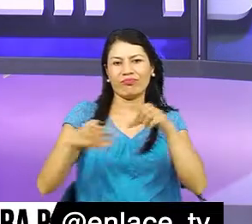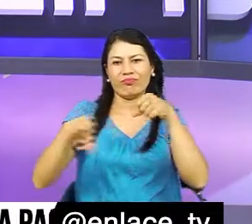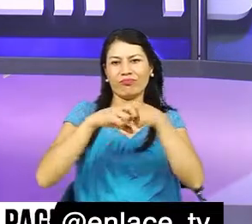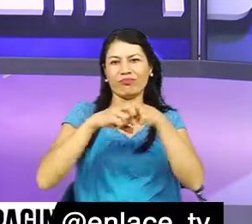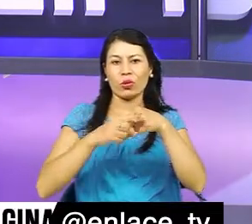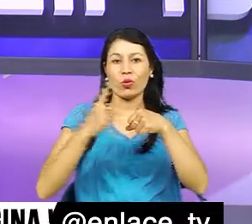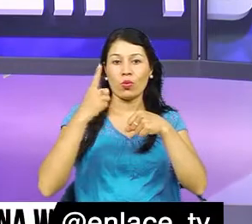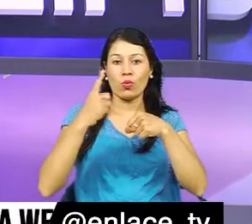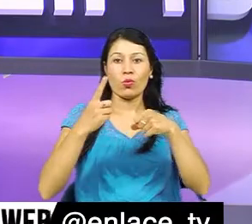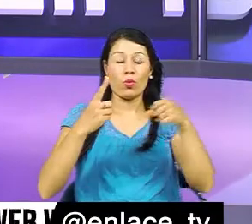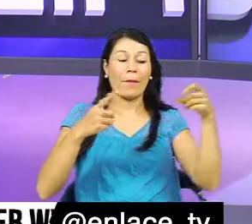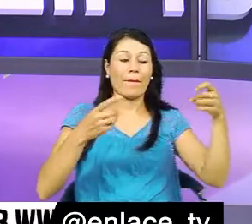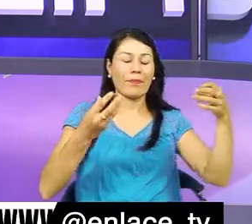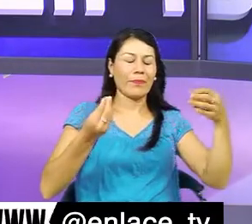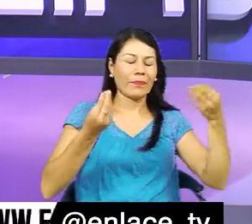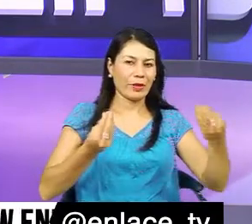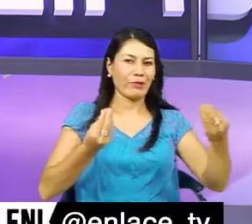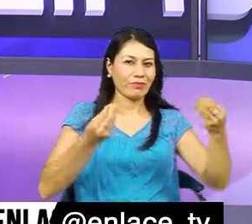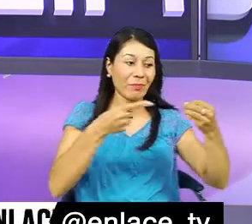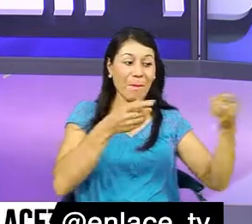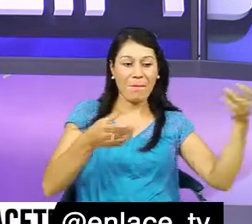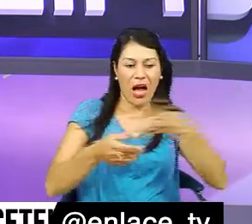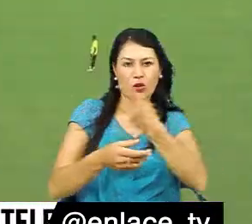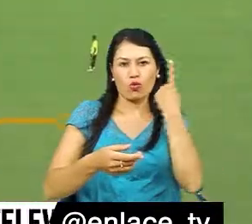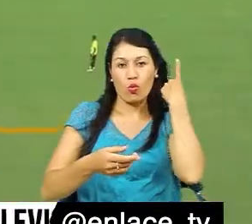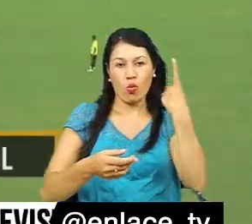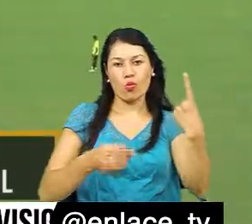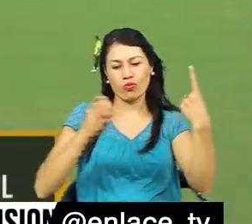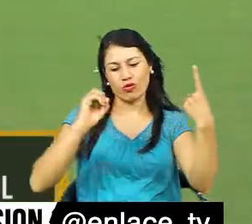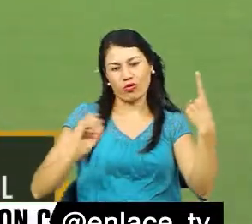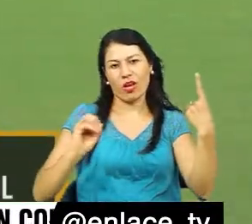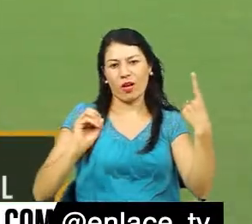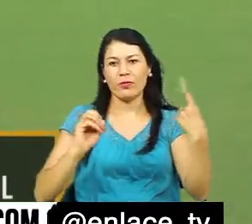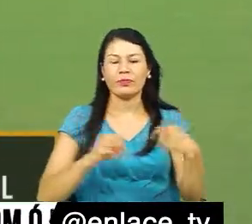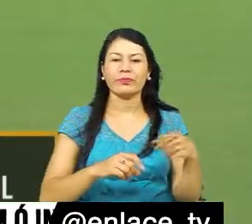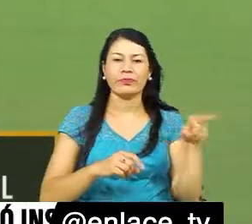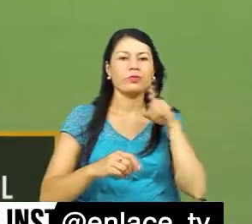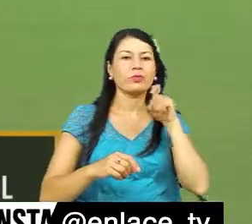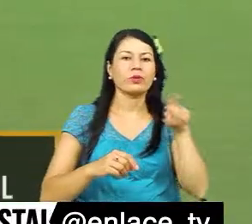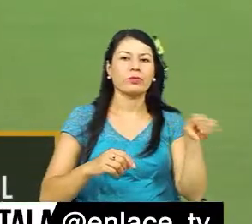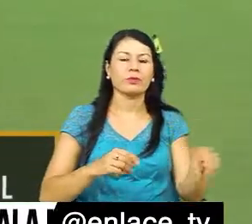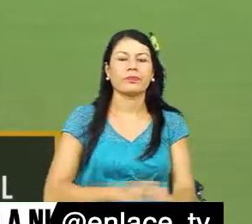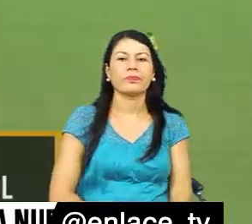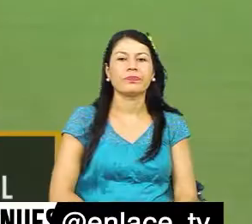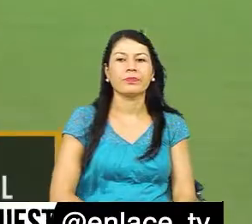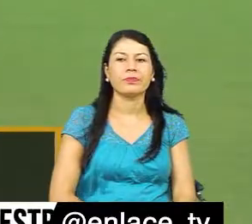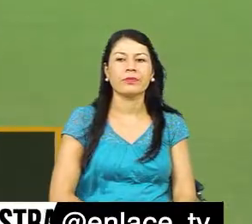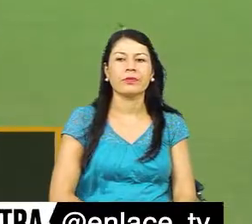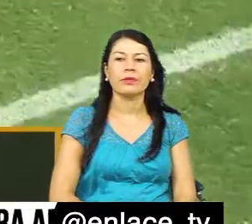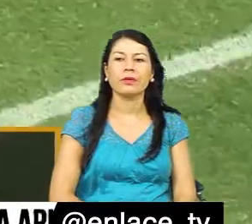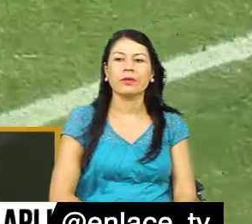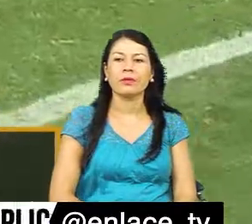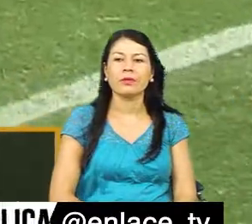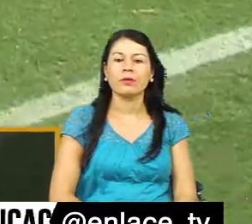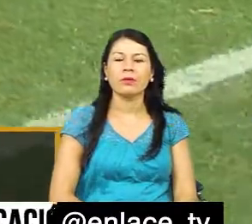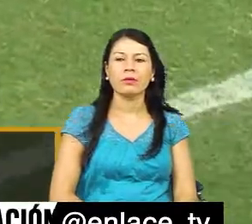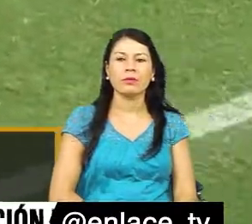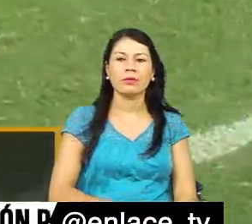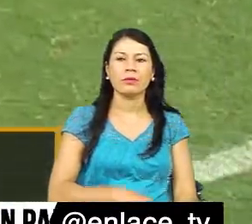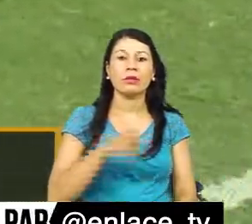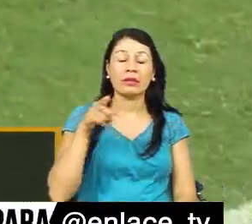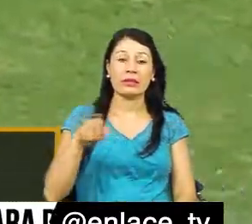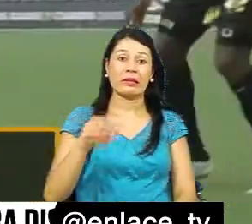los Leopardos en calidad de local. En el primer tiempo del Clásico Santanderiano, la Máquina Amarilla se impuso con gran intensidad en el